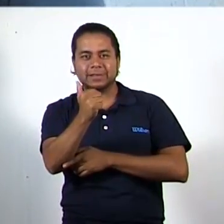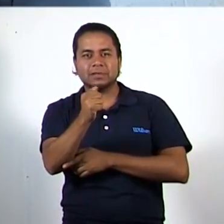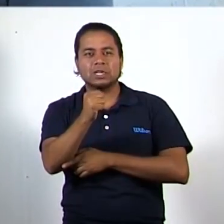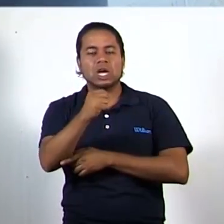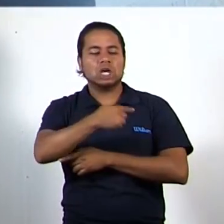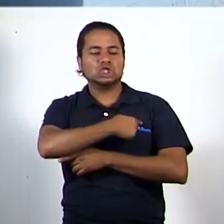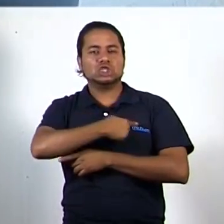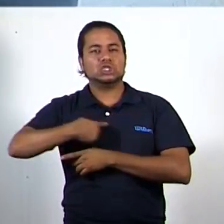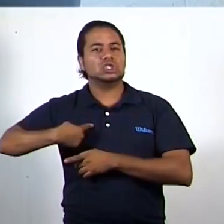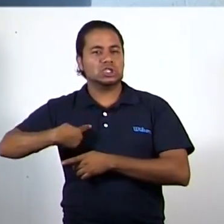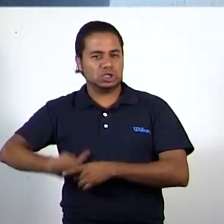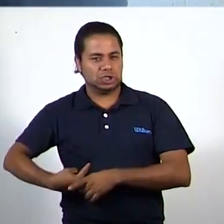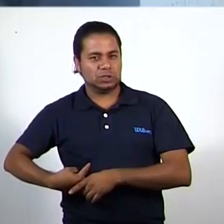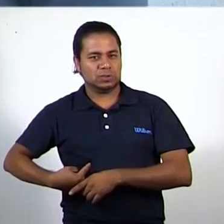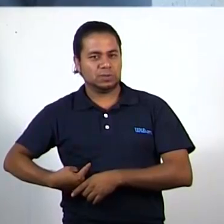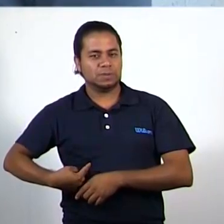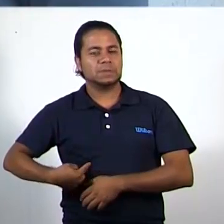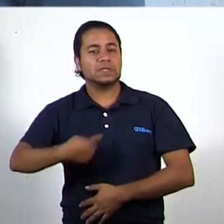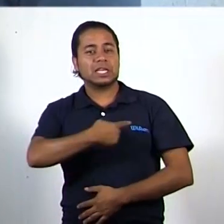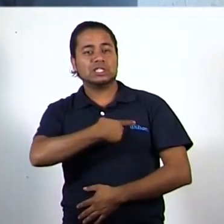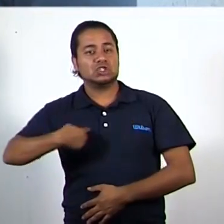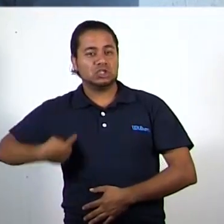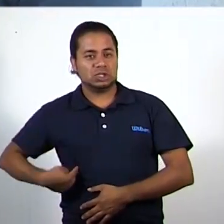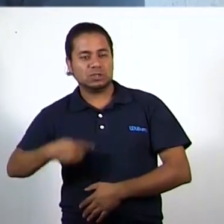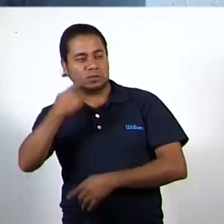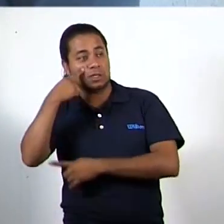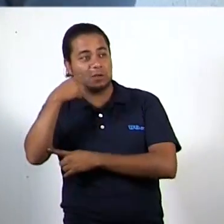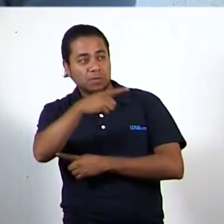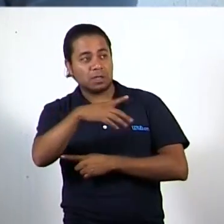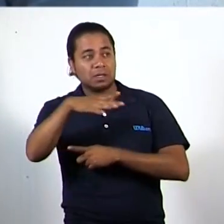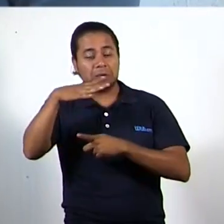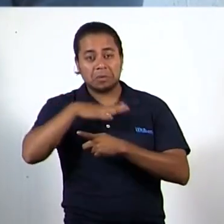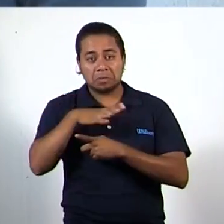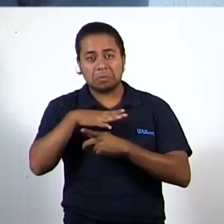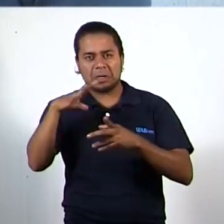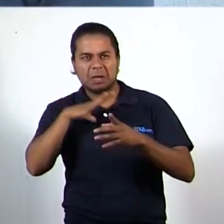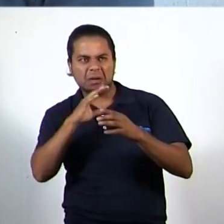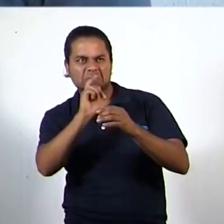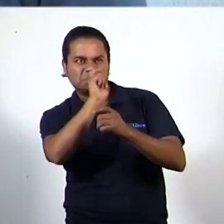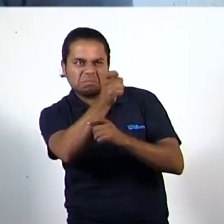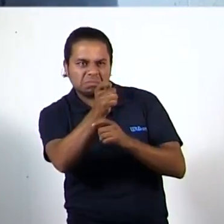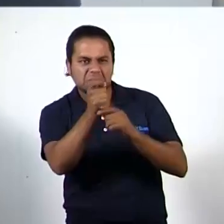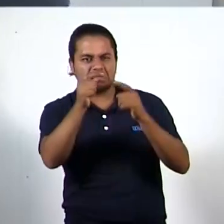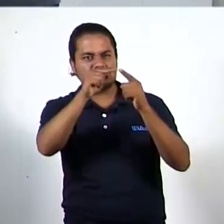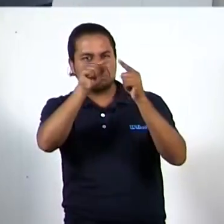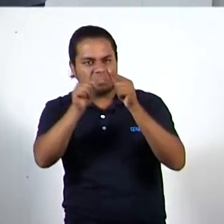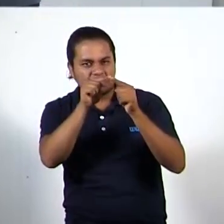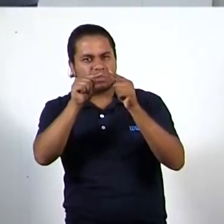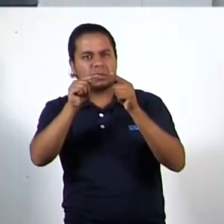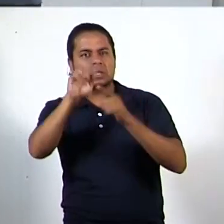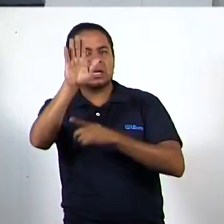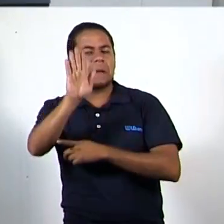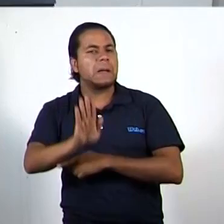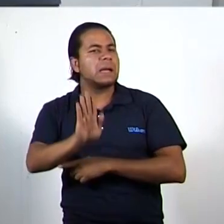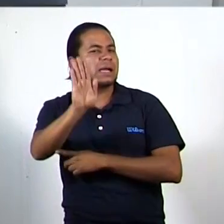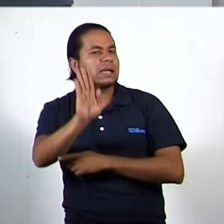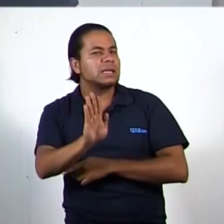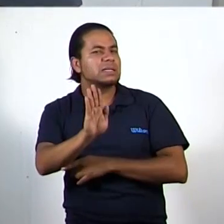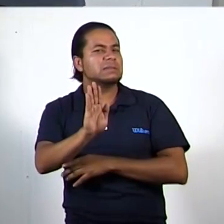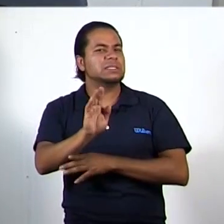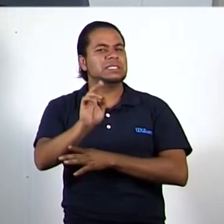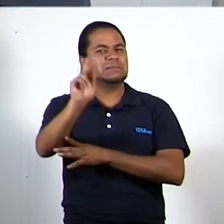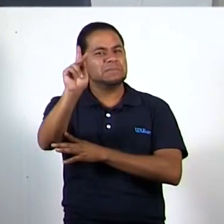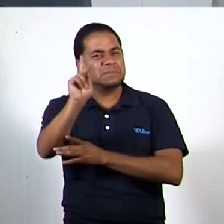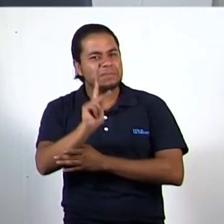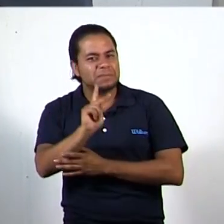chino. Como puedes ver, las grafías o los símbolos que se utilizan son un poquito parecidos en algunos casos o